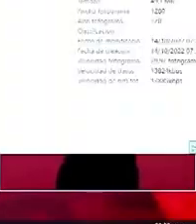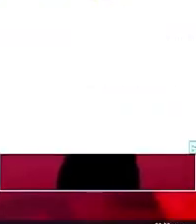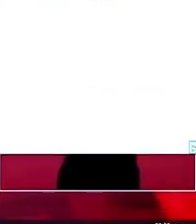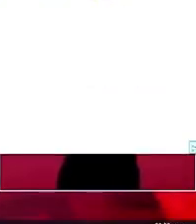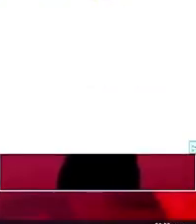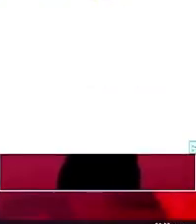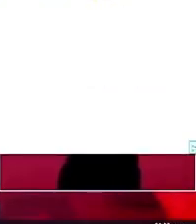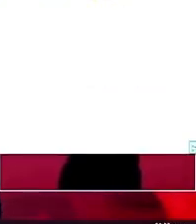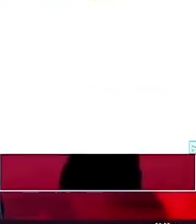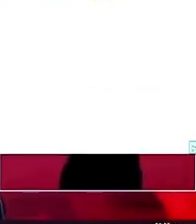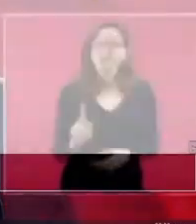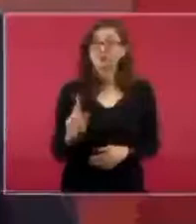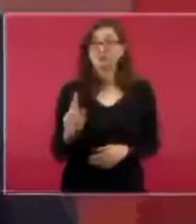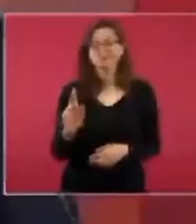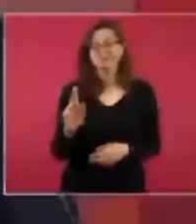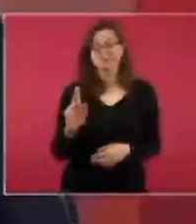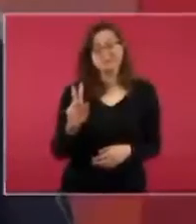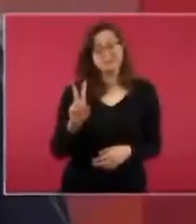todo